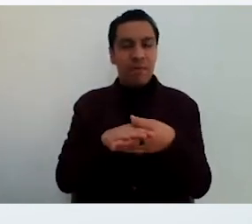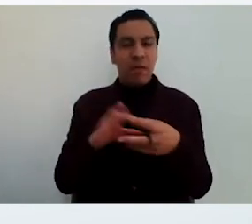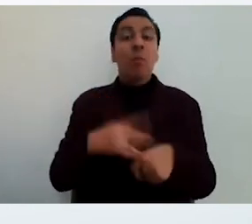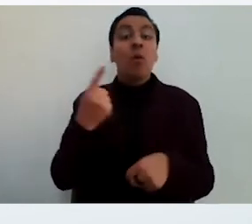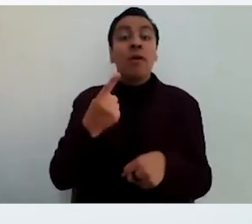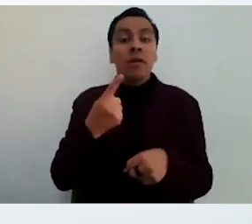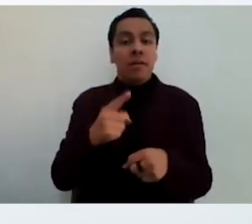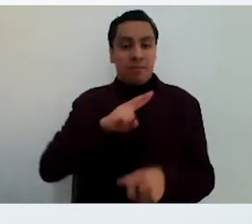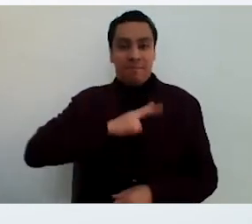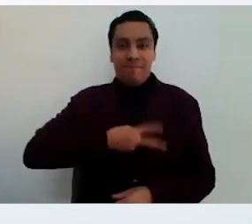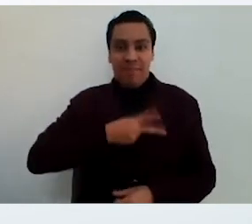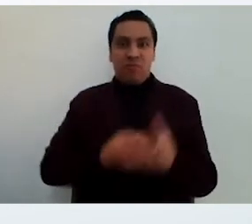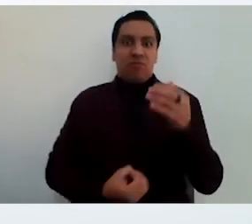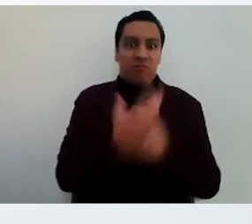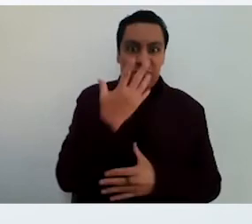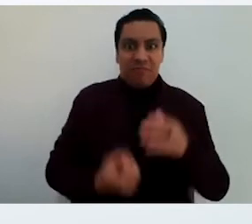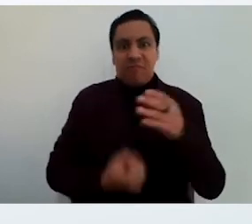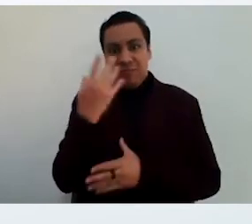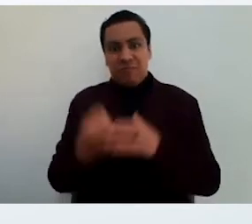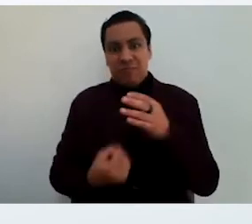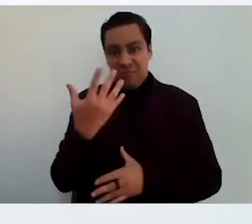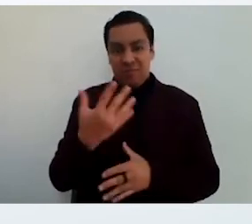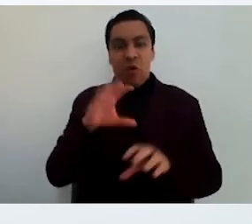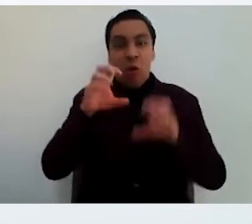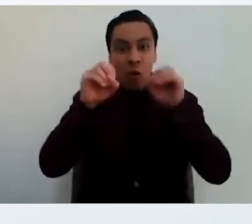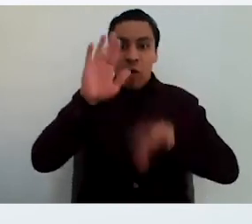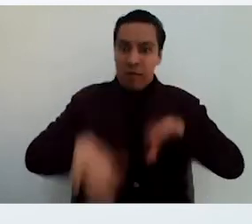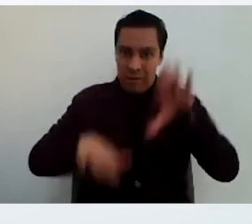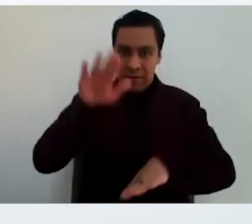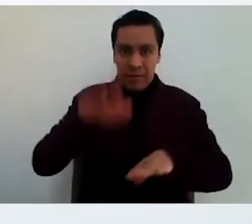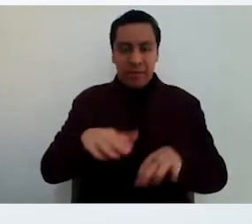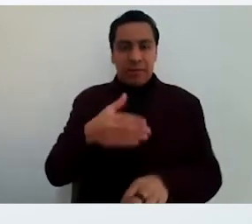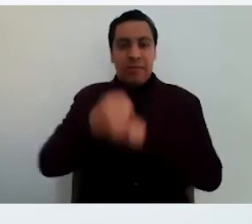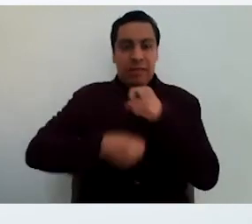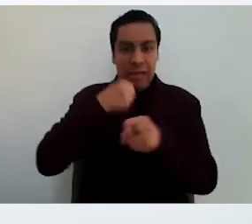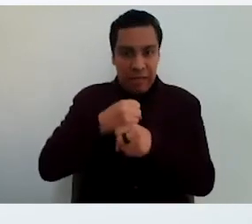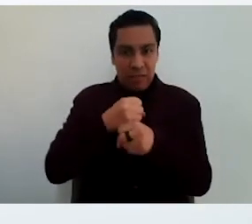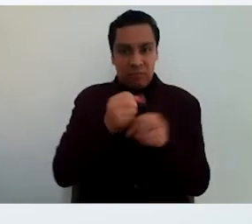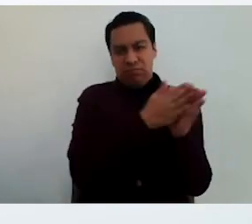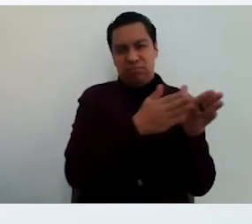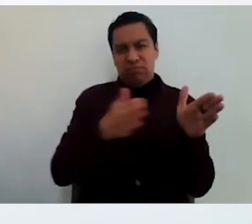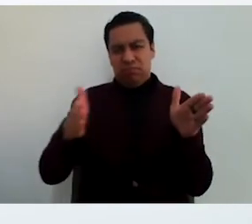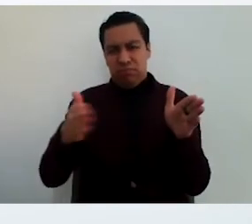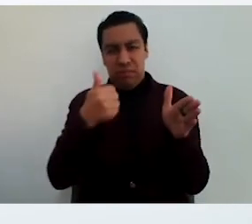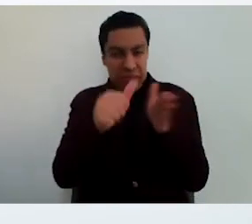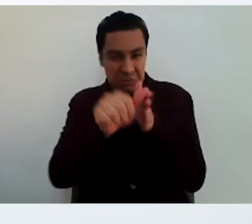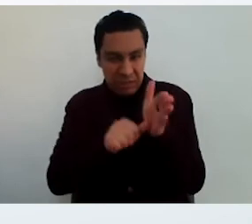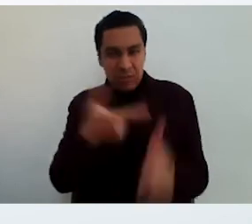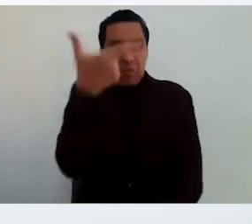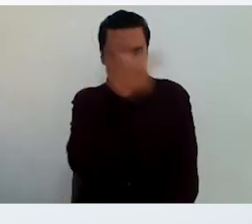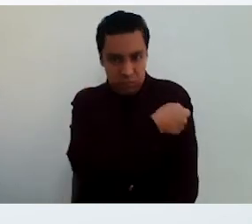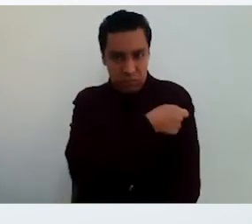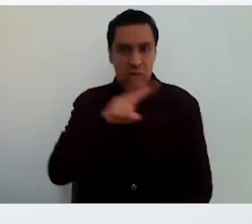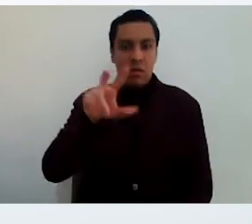más de suerte, pues hasta trianuales, ¿no? De manera que no nos va a dar inmunidad permanente, pero sí nos